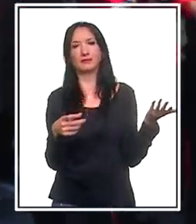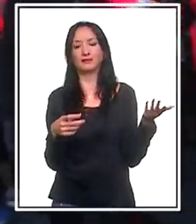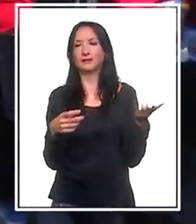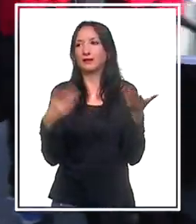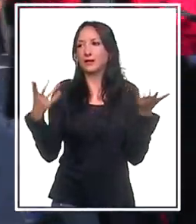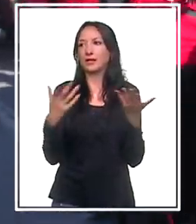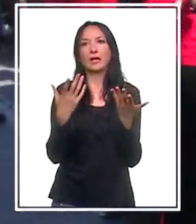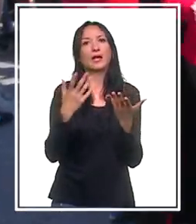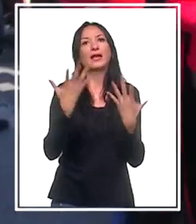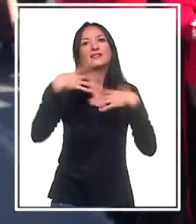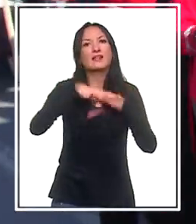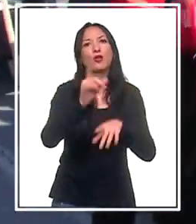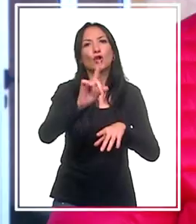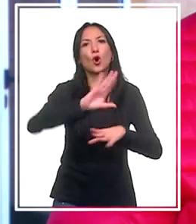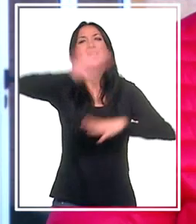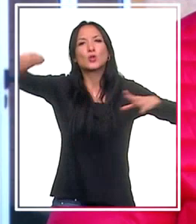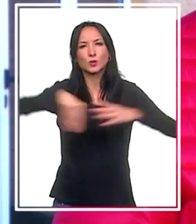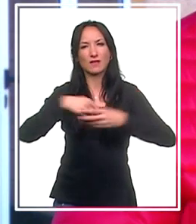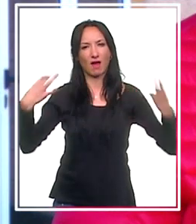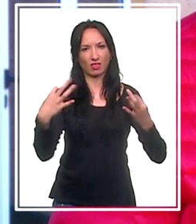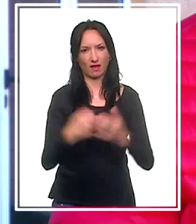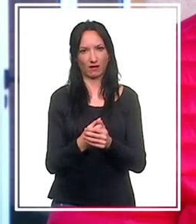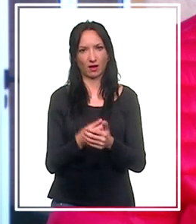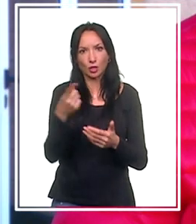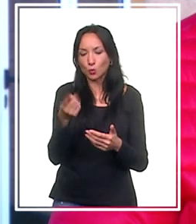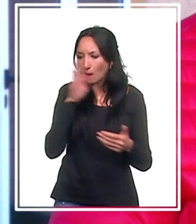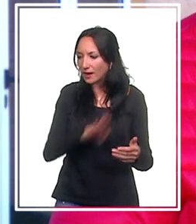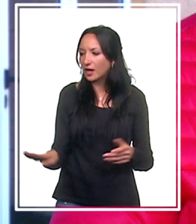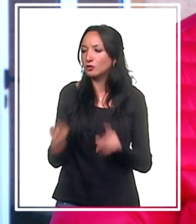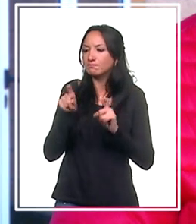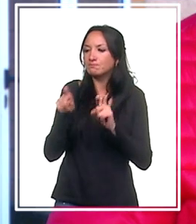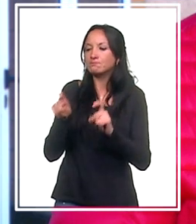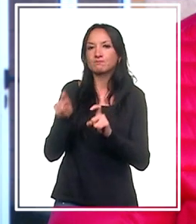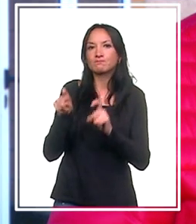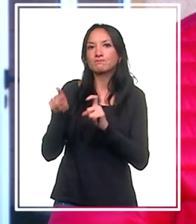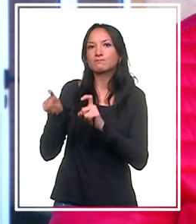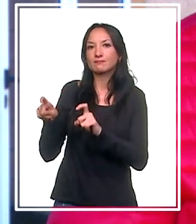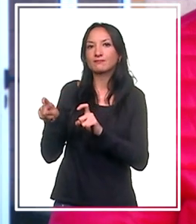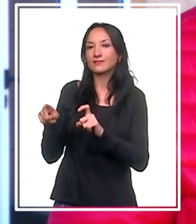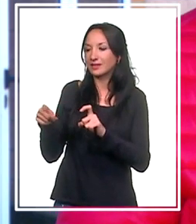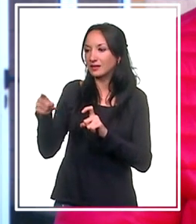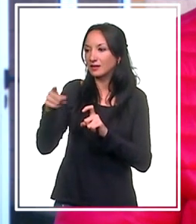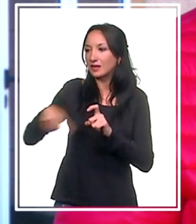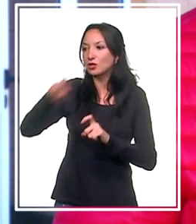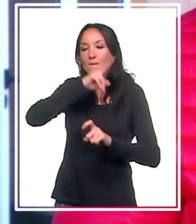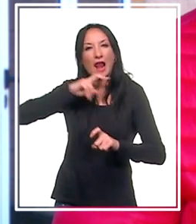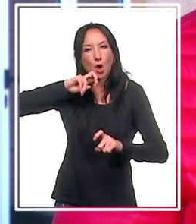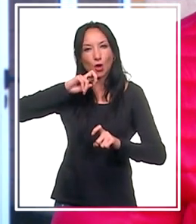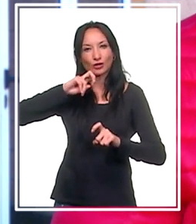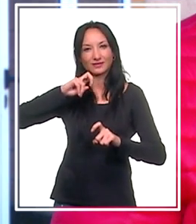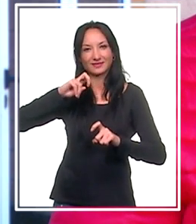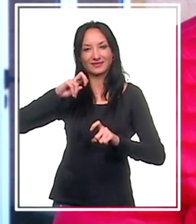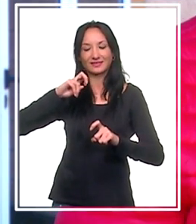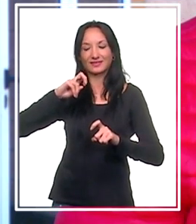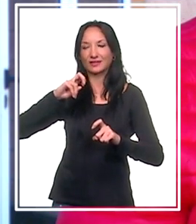no tiene que ser integradora sino inclusiva y eso de este pequeño tú le tienes que valorar a los niños esa y hacer que ese valor de que